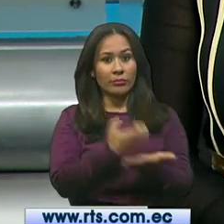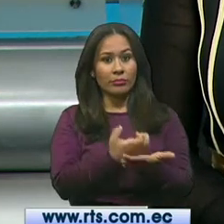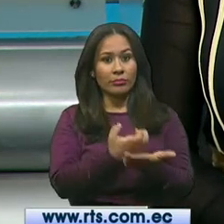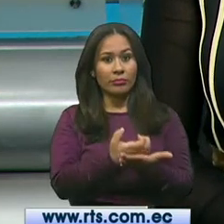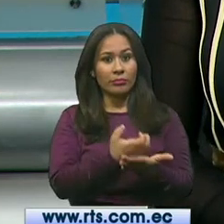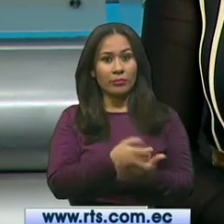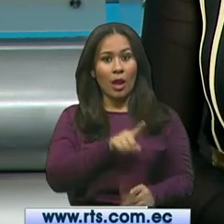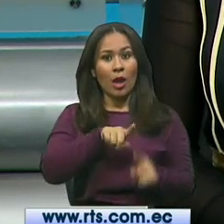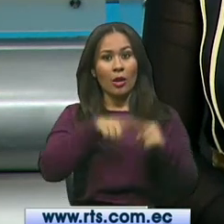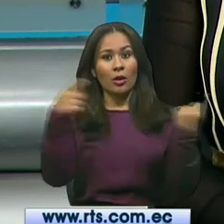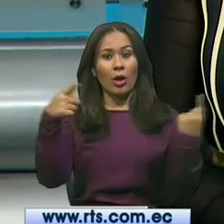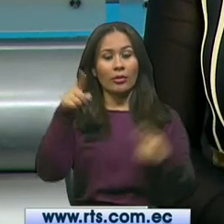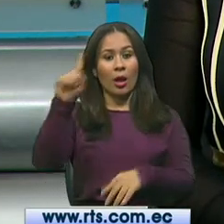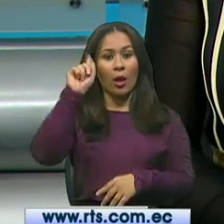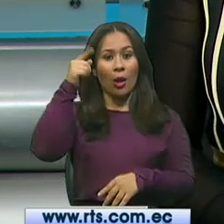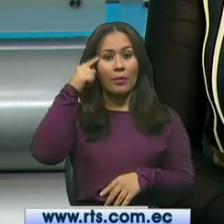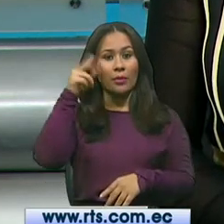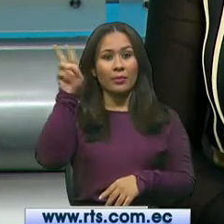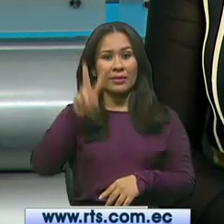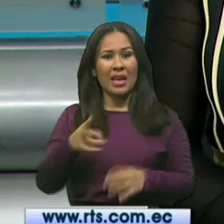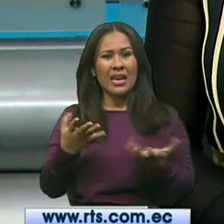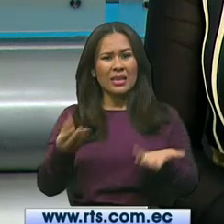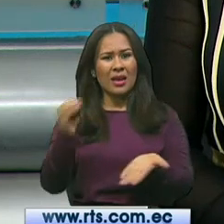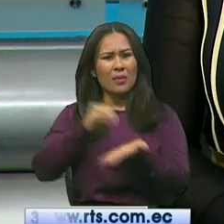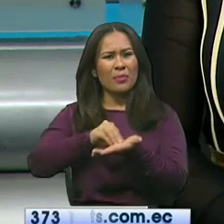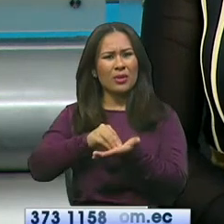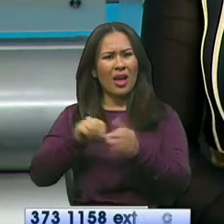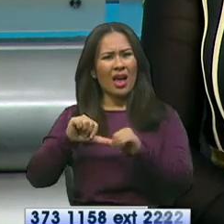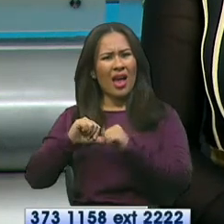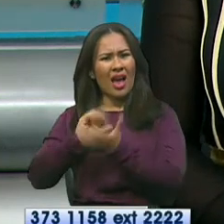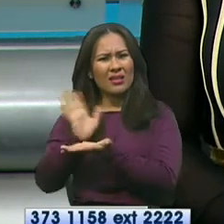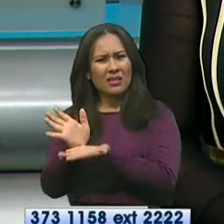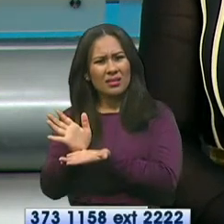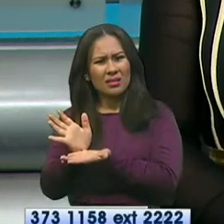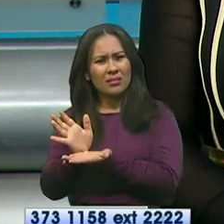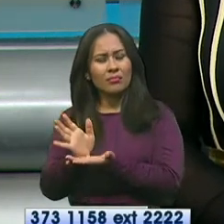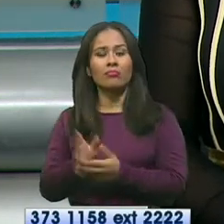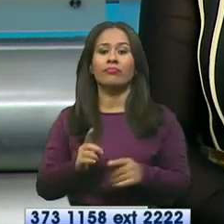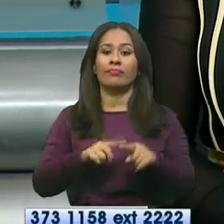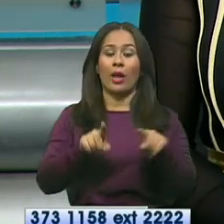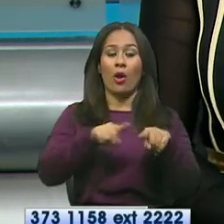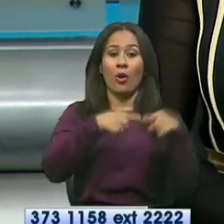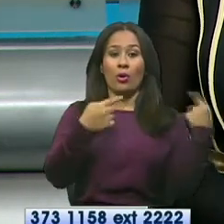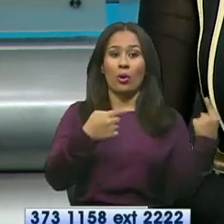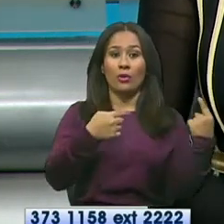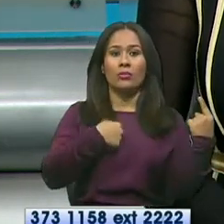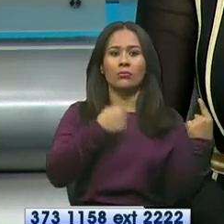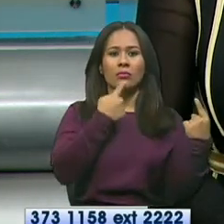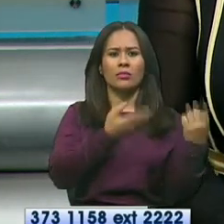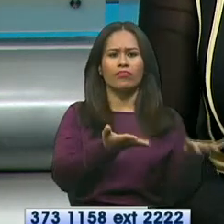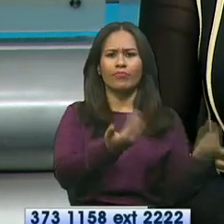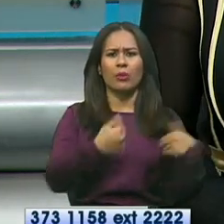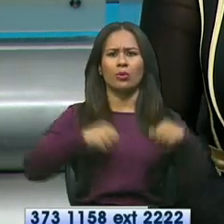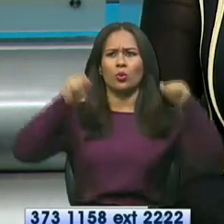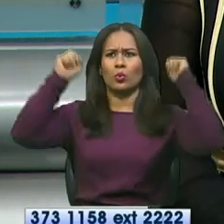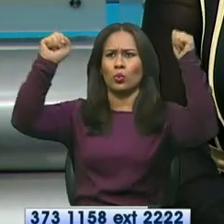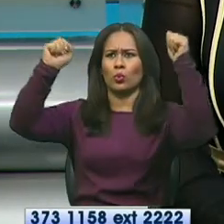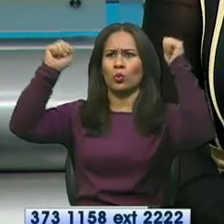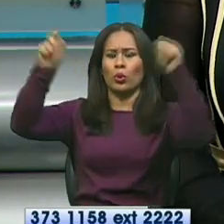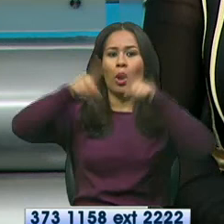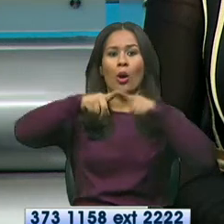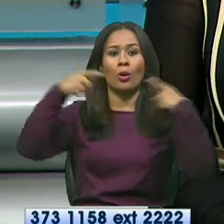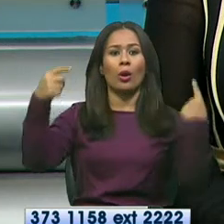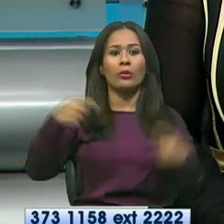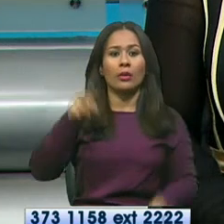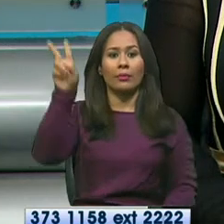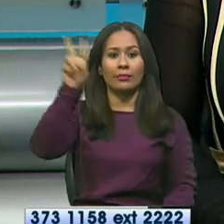Maduro insiste en instaurar una asamblea constituyente. Mientras tanto, la oposición convocó a un gran paro nacional para el jueves